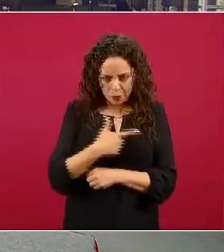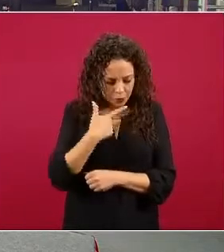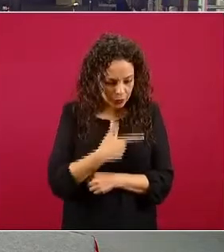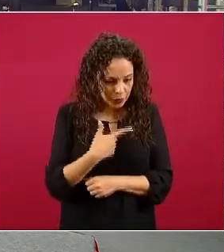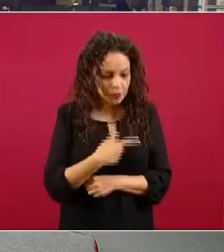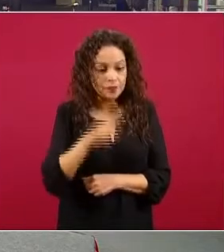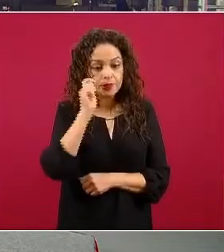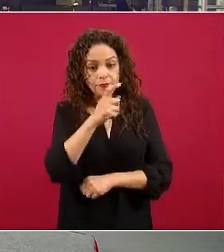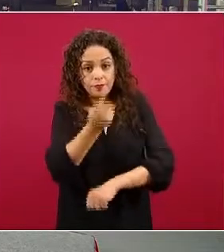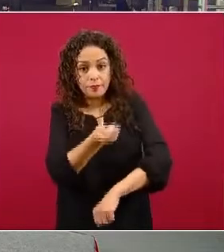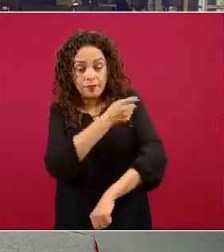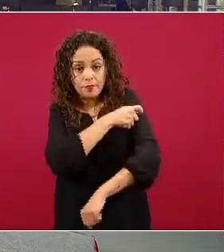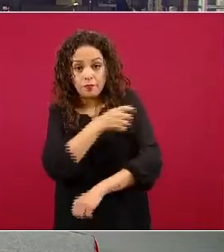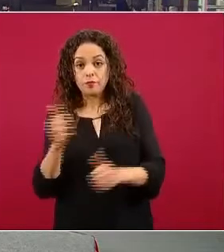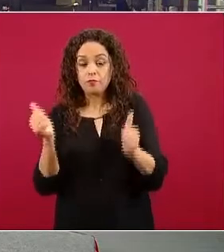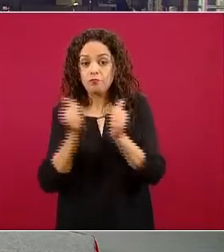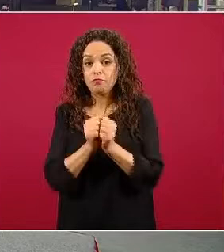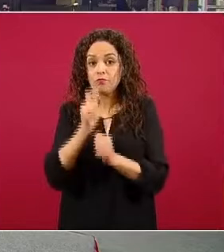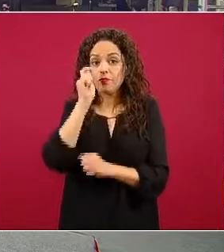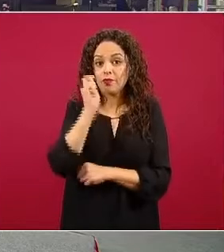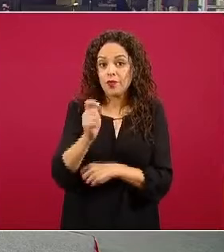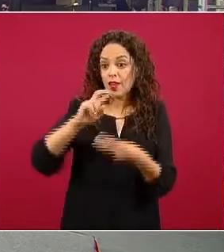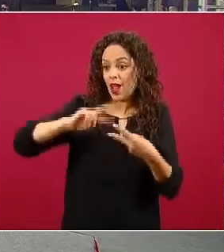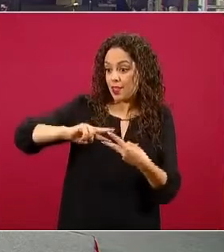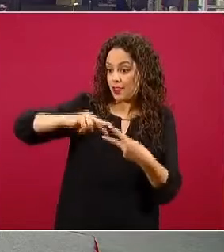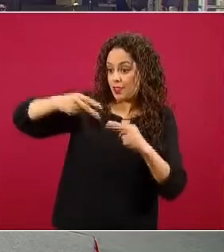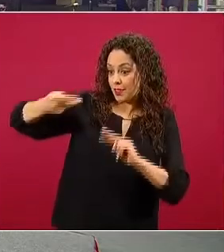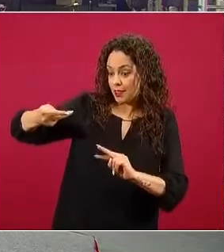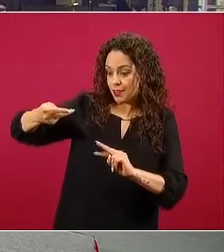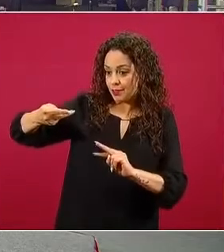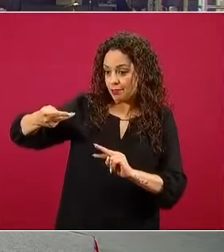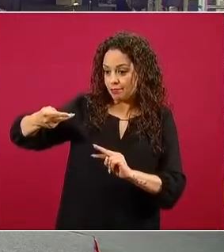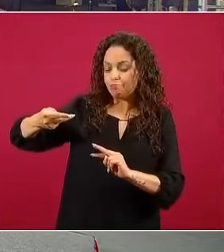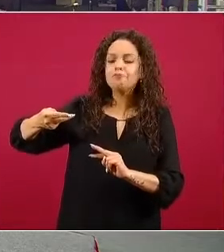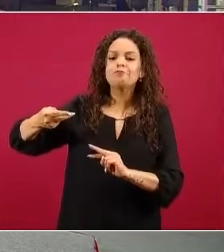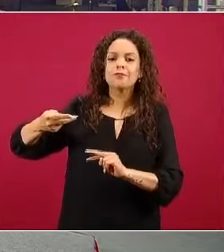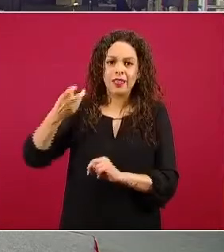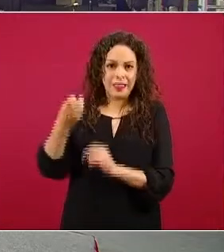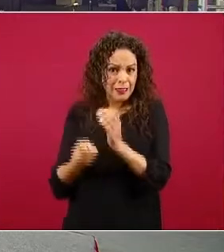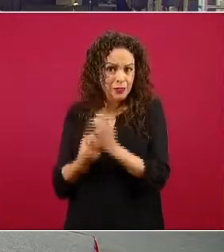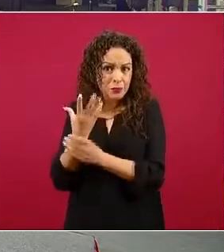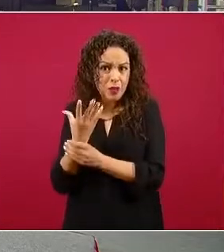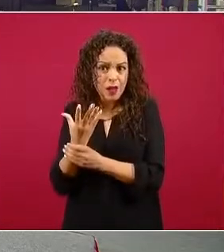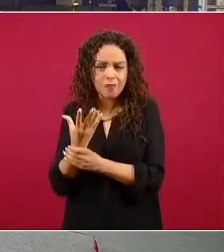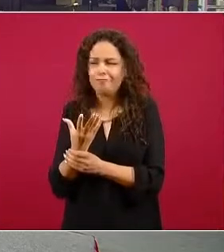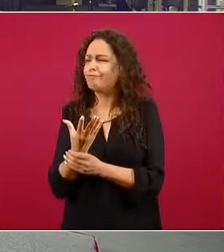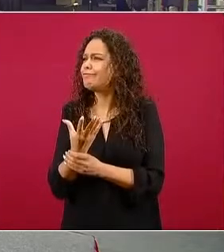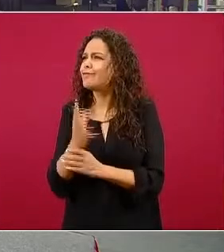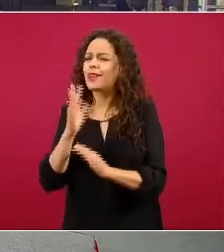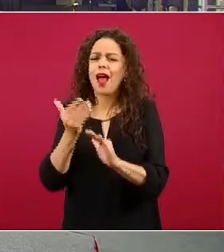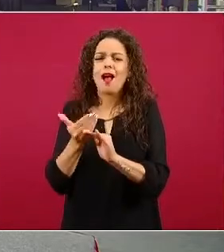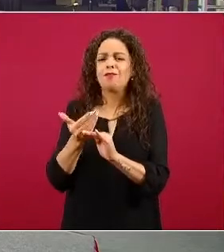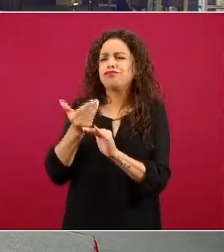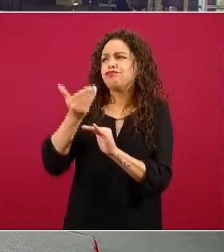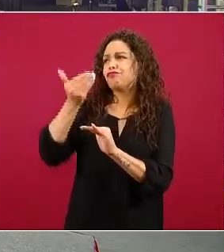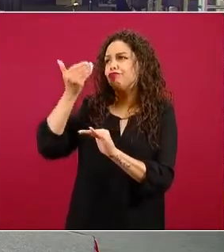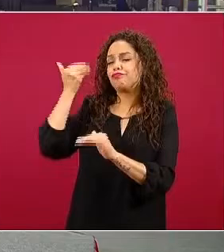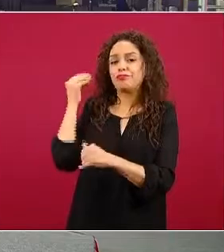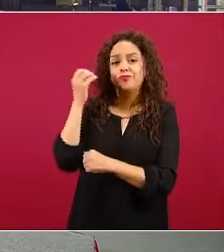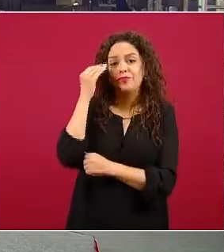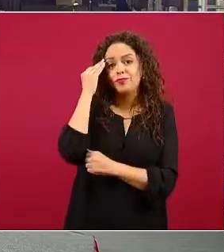con ingeniería genética no son nuevas, ya se tiene tiempo con esto, entonces